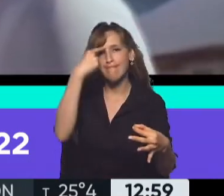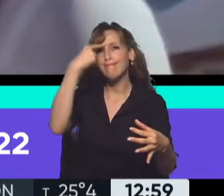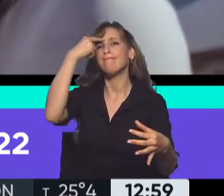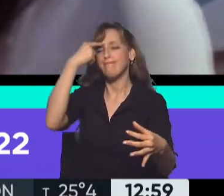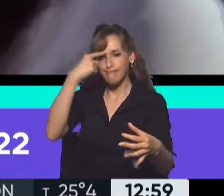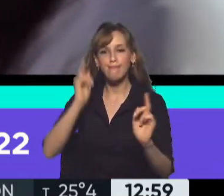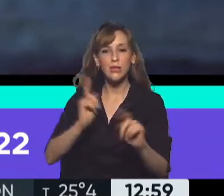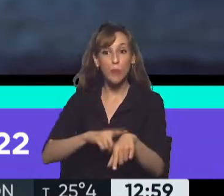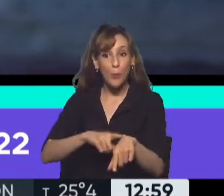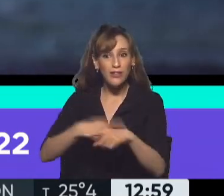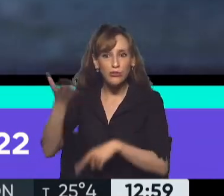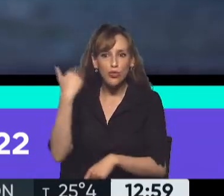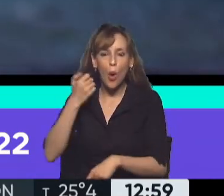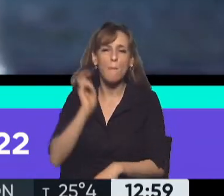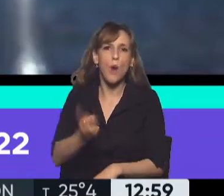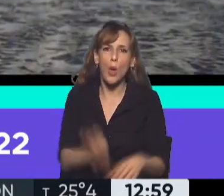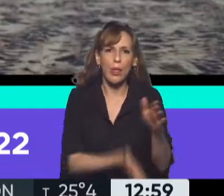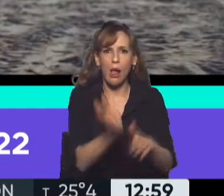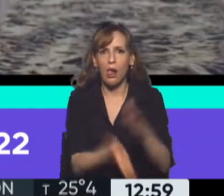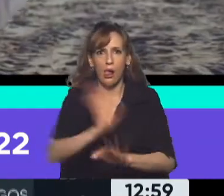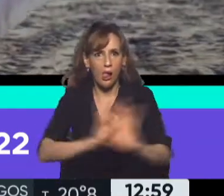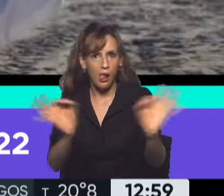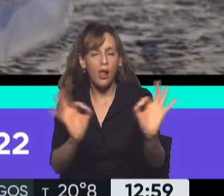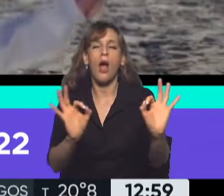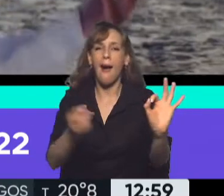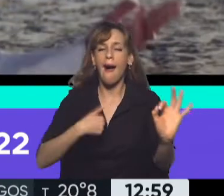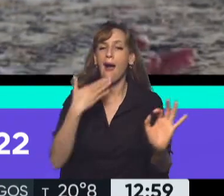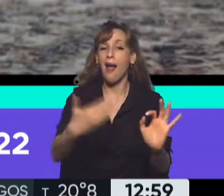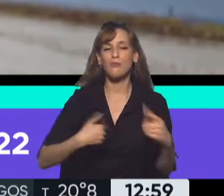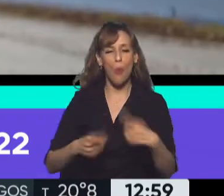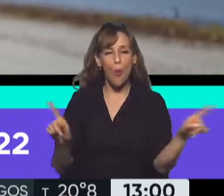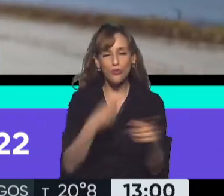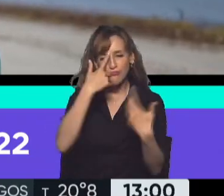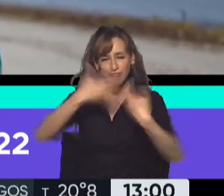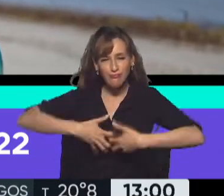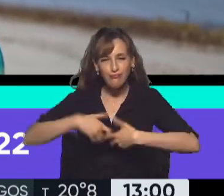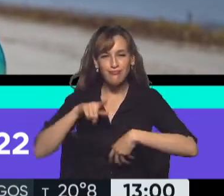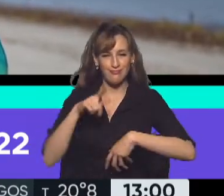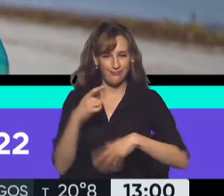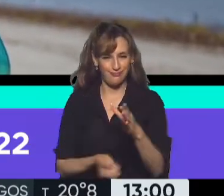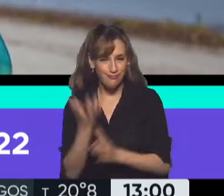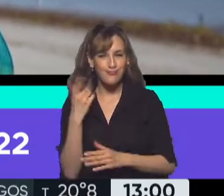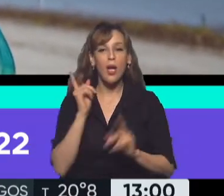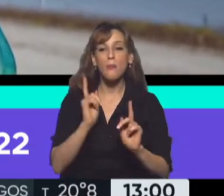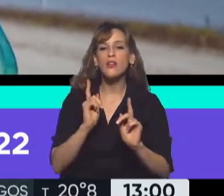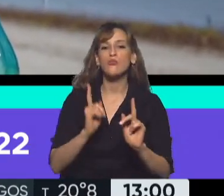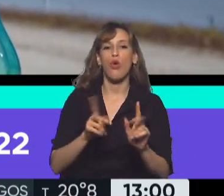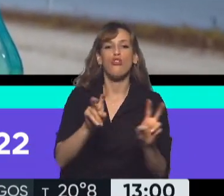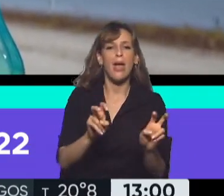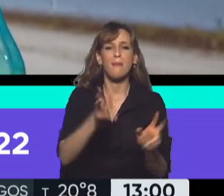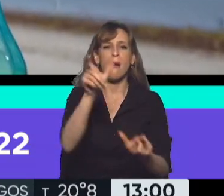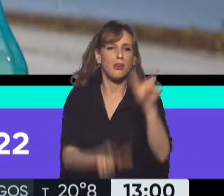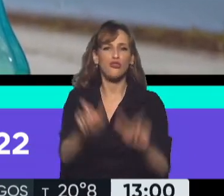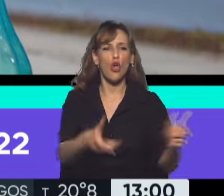en un momento donde no he podido hacerlo. Por eso la diversidad de géneros que tiene este disco, la diversidad de